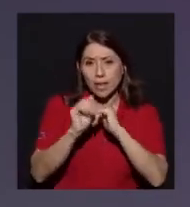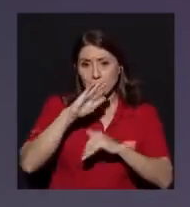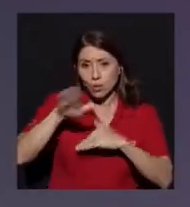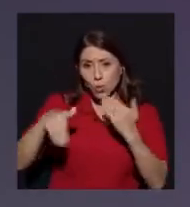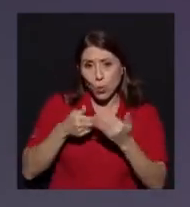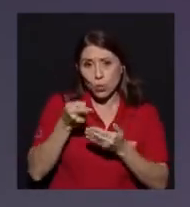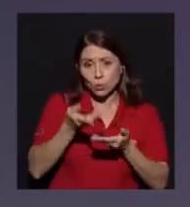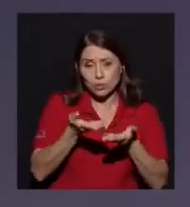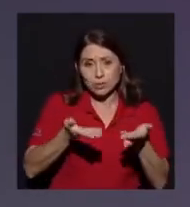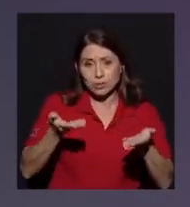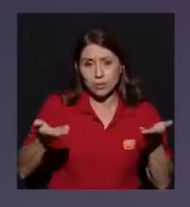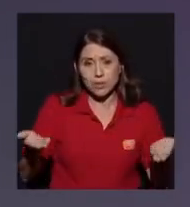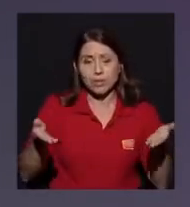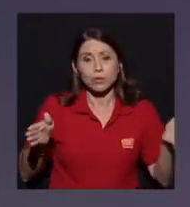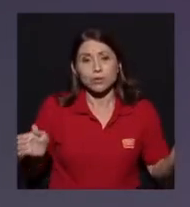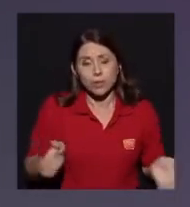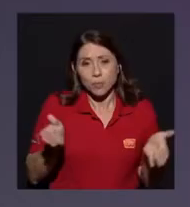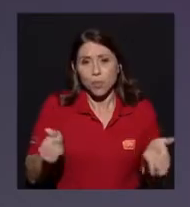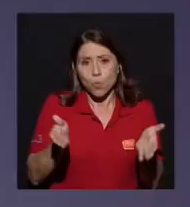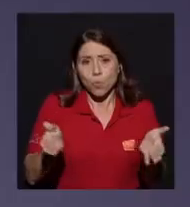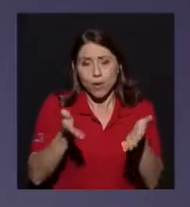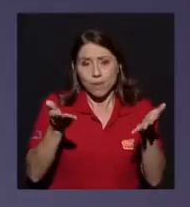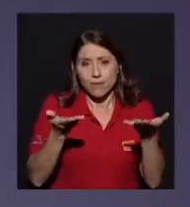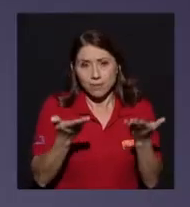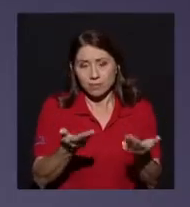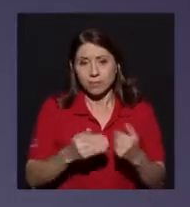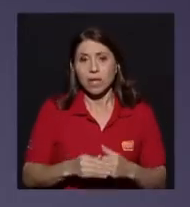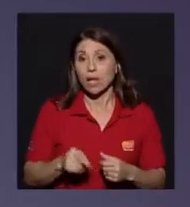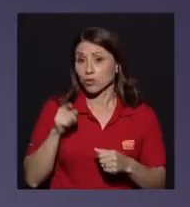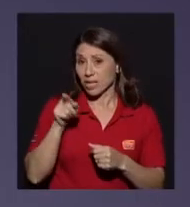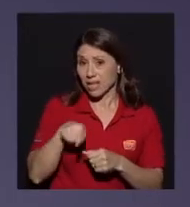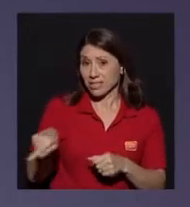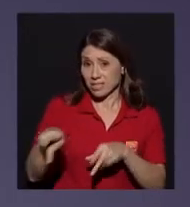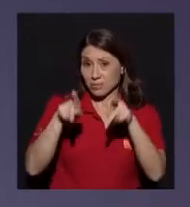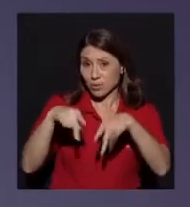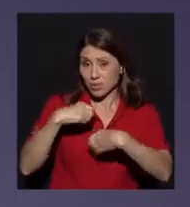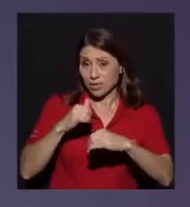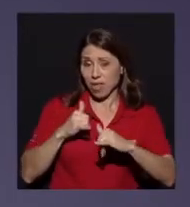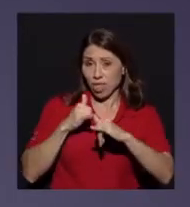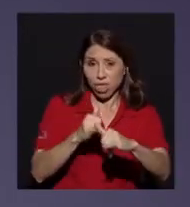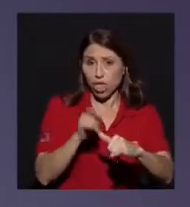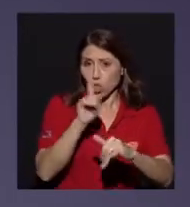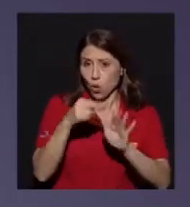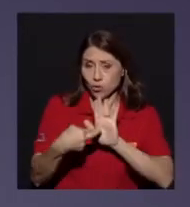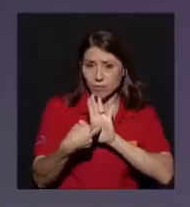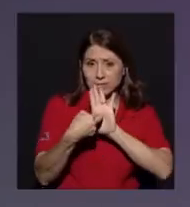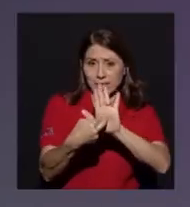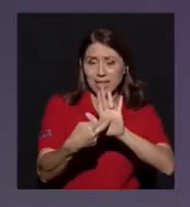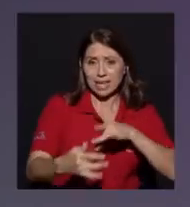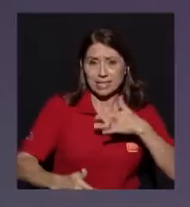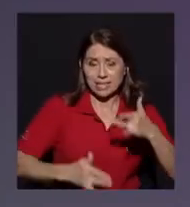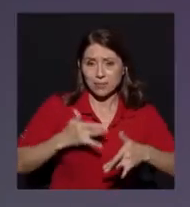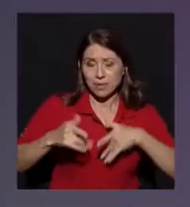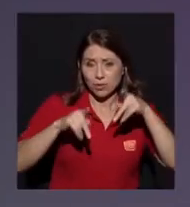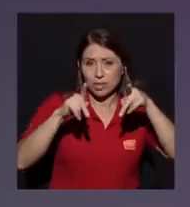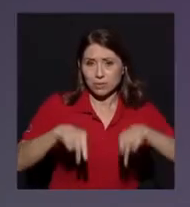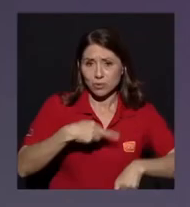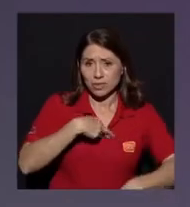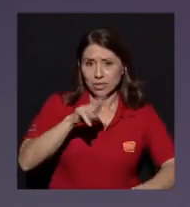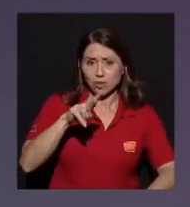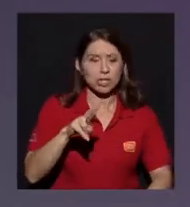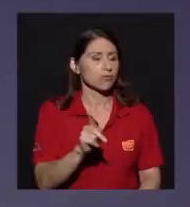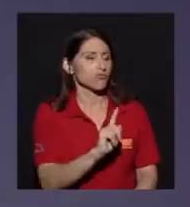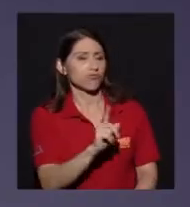que van que promueven precisamente a estas personas no representan el sentimiento de las personas religiosas en absoluto